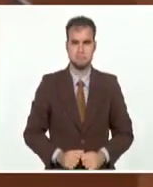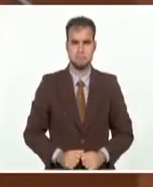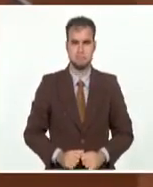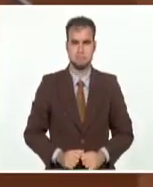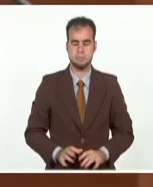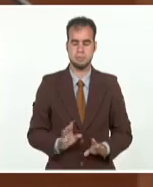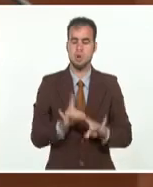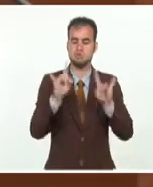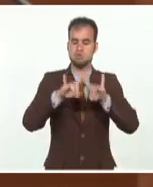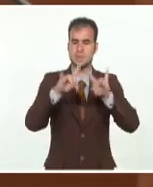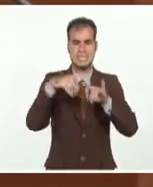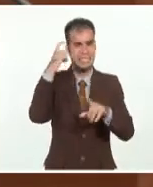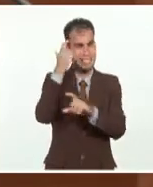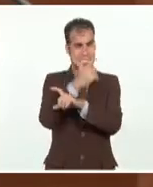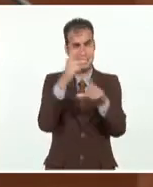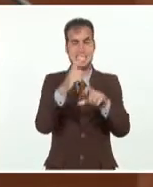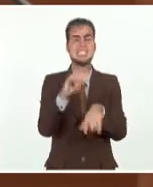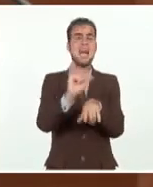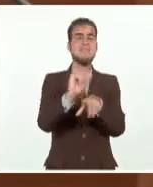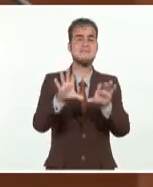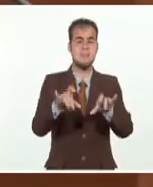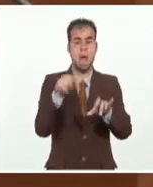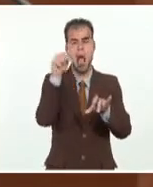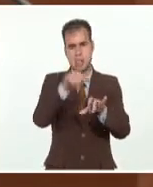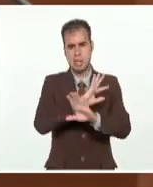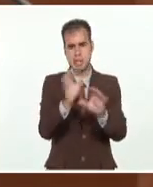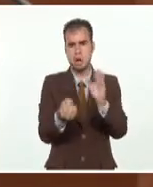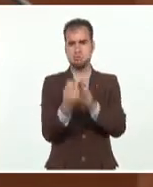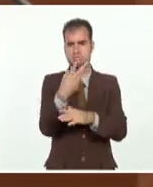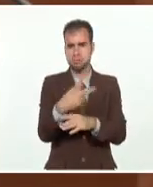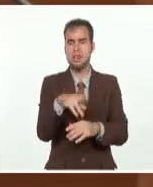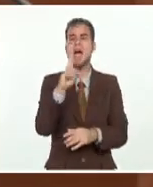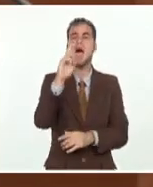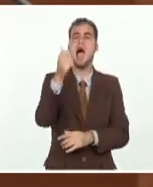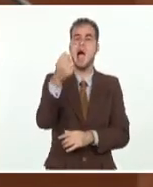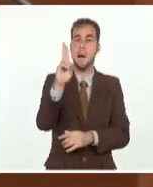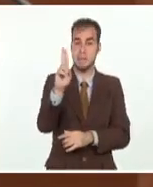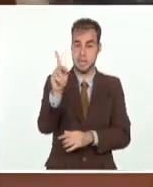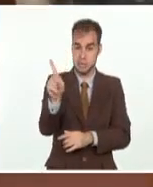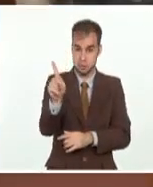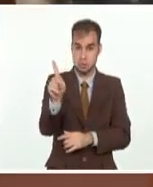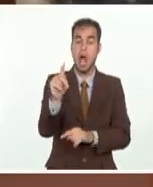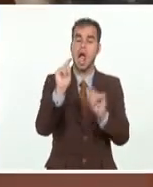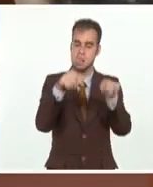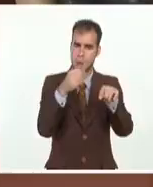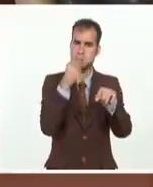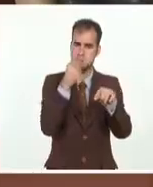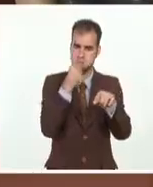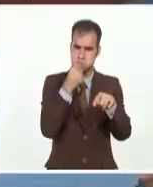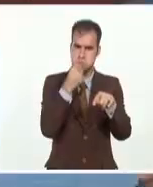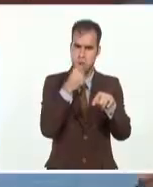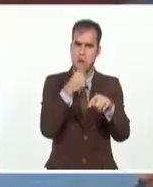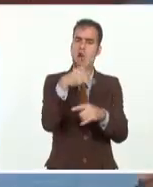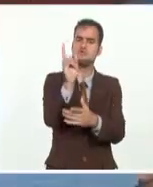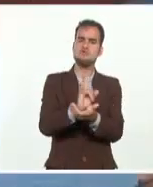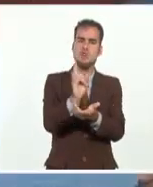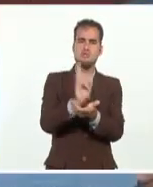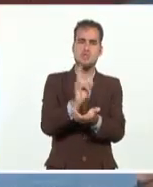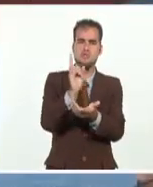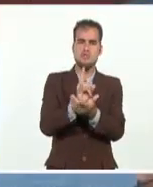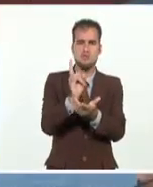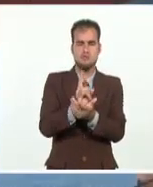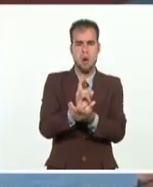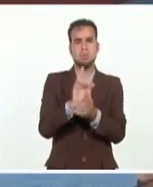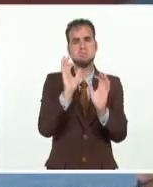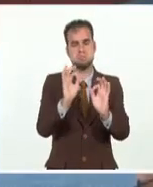Ciencias Informáticas ha desarrollado una aplicación para la consulta del folleto, que podrá descargarse en Apecalis, la tienda oficial de